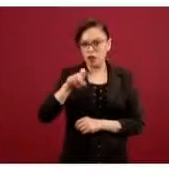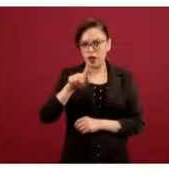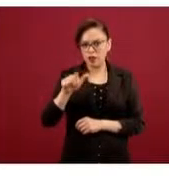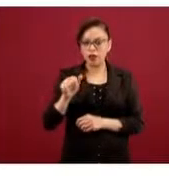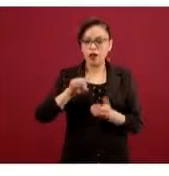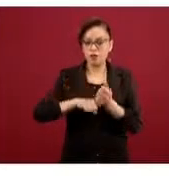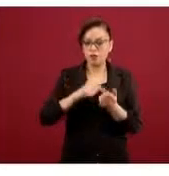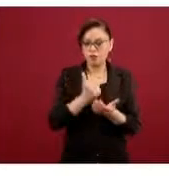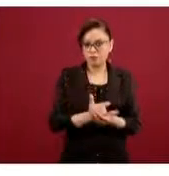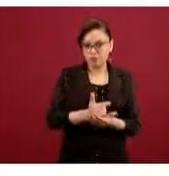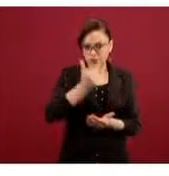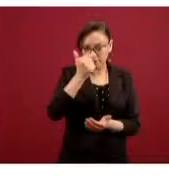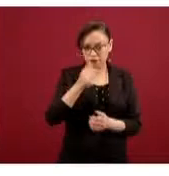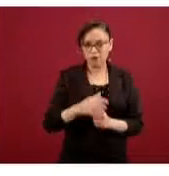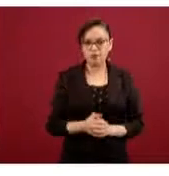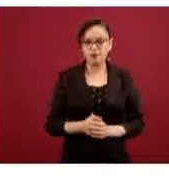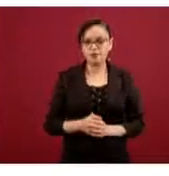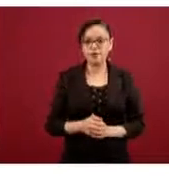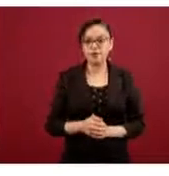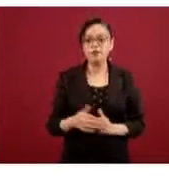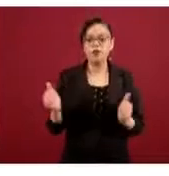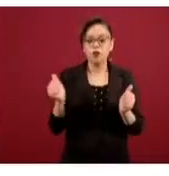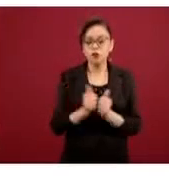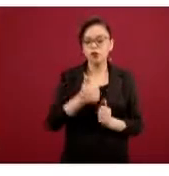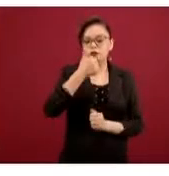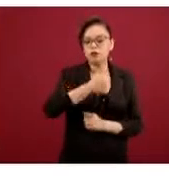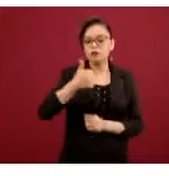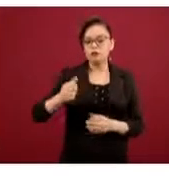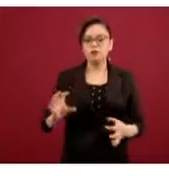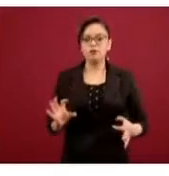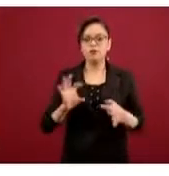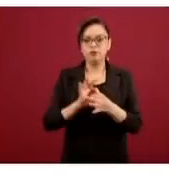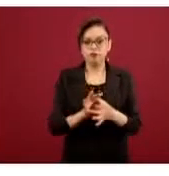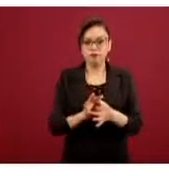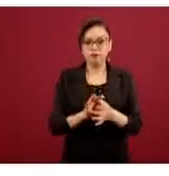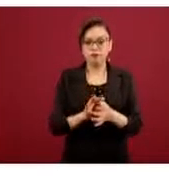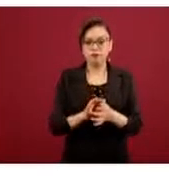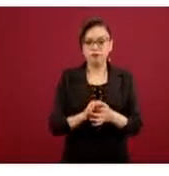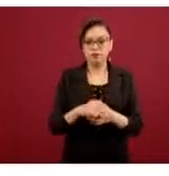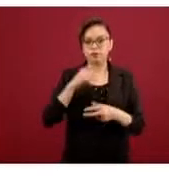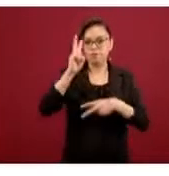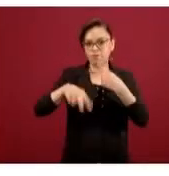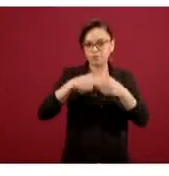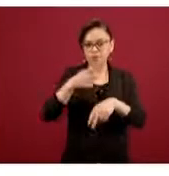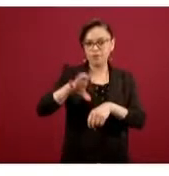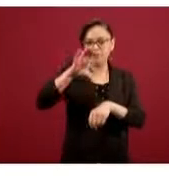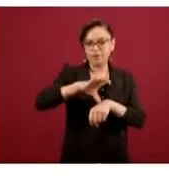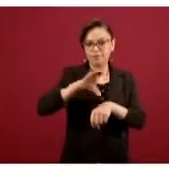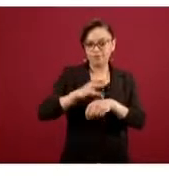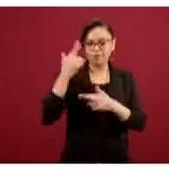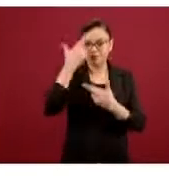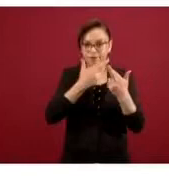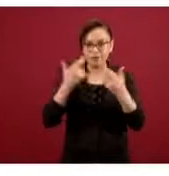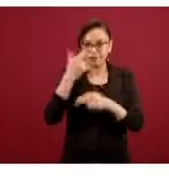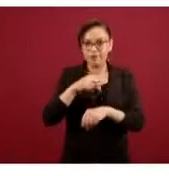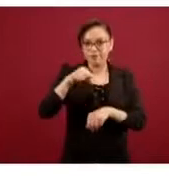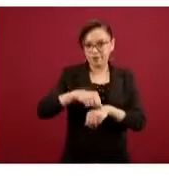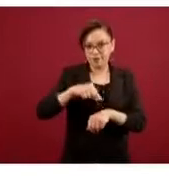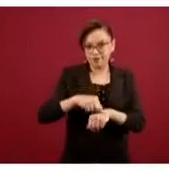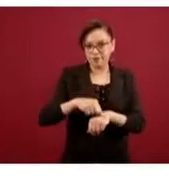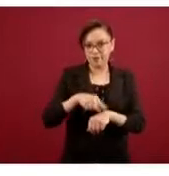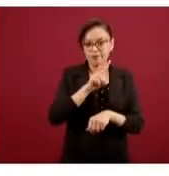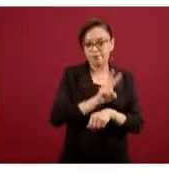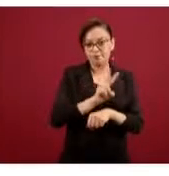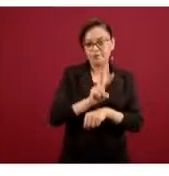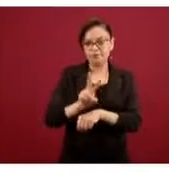respecto al total de consultas que ocurren en estas unidades de salud que son monitoras de